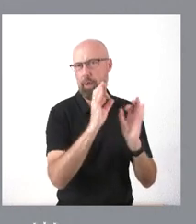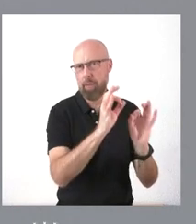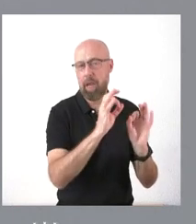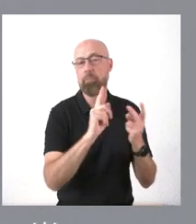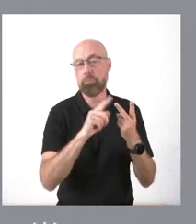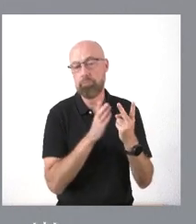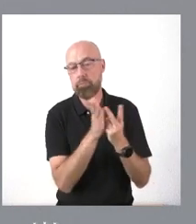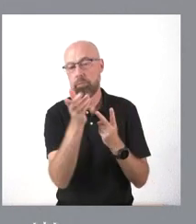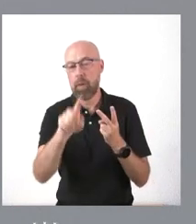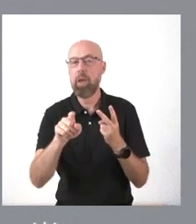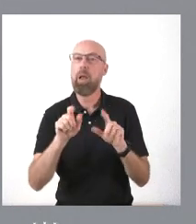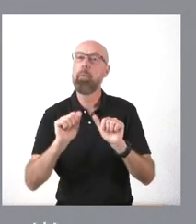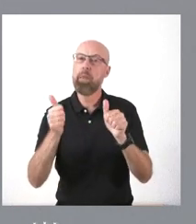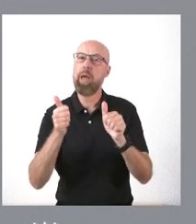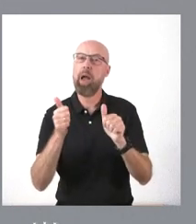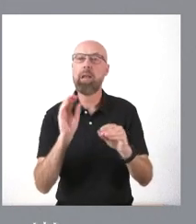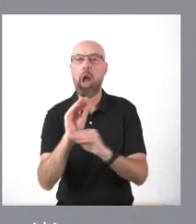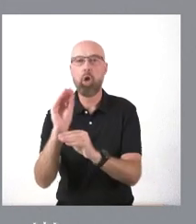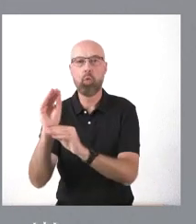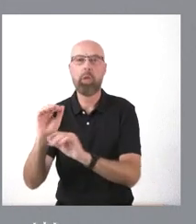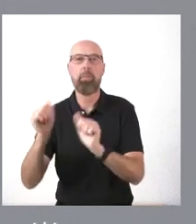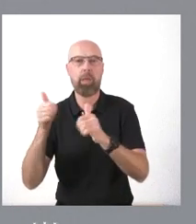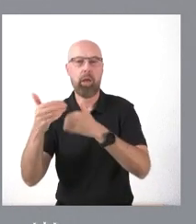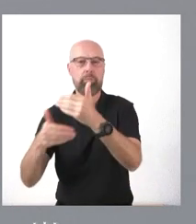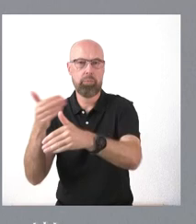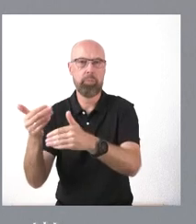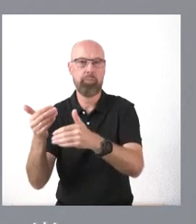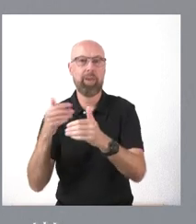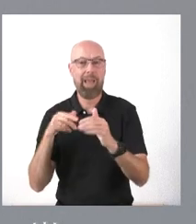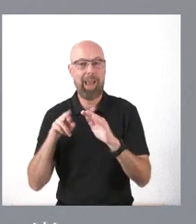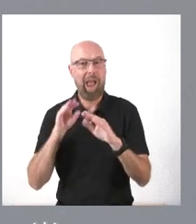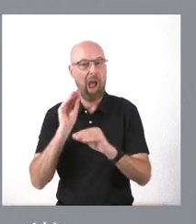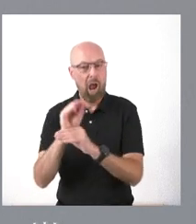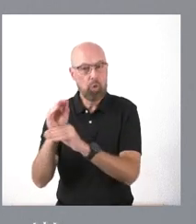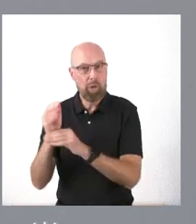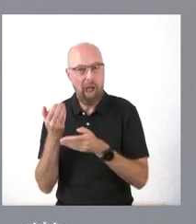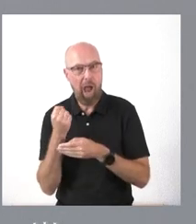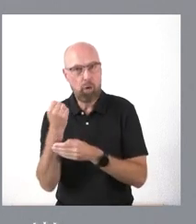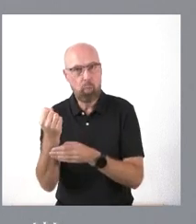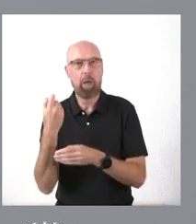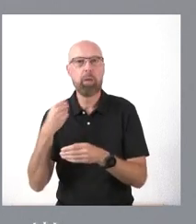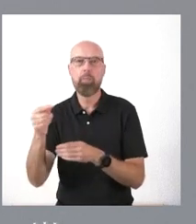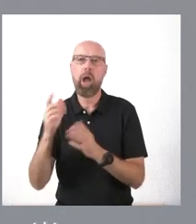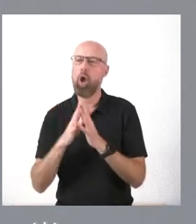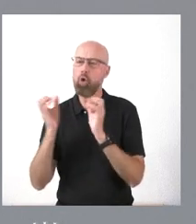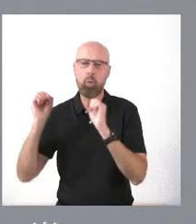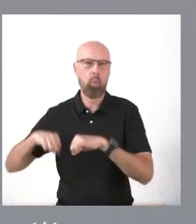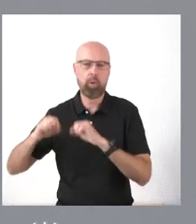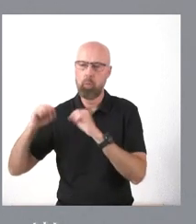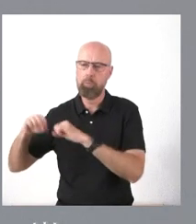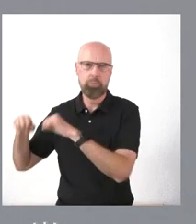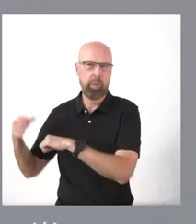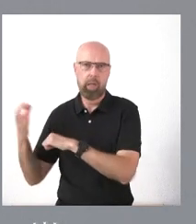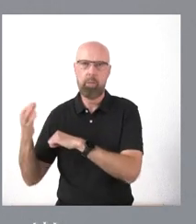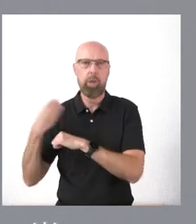el procedimiento del régimen de ayudas y nosotros queremos que este régimen de ayuda sea lo más consensuado posible que busquemos el interés del sector que escuchemos al sector